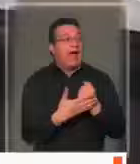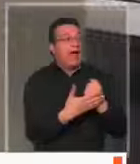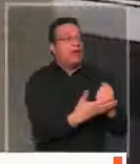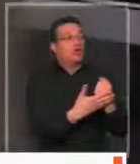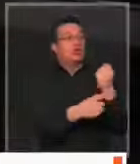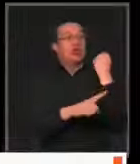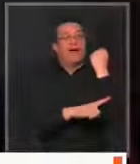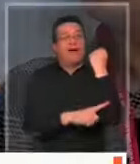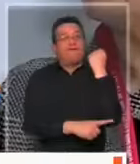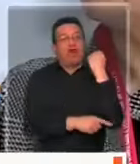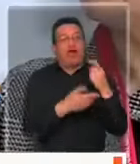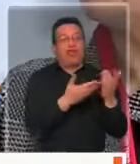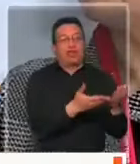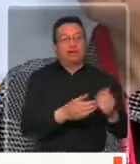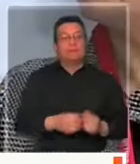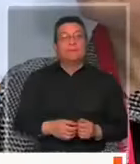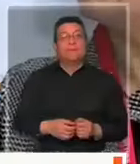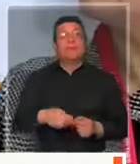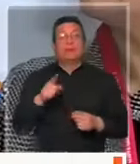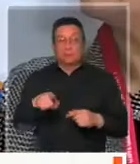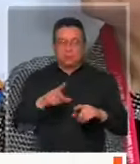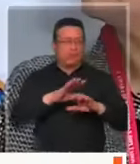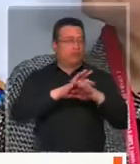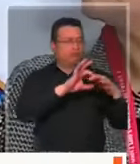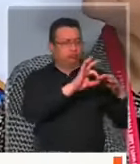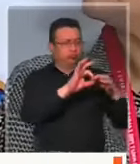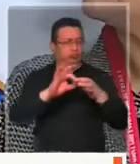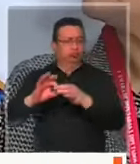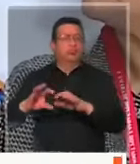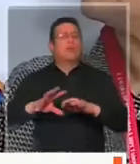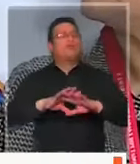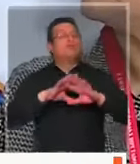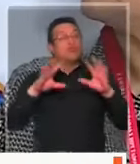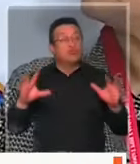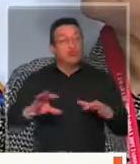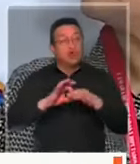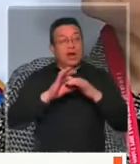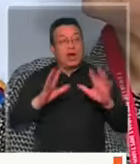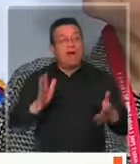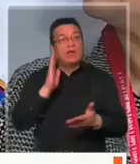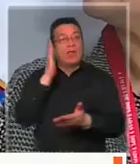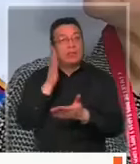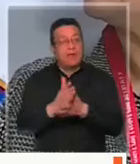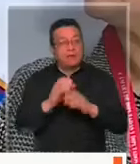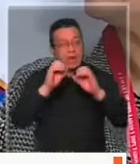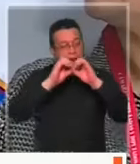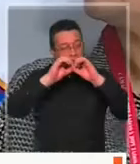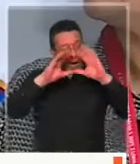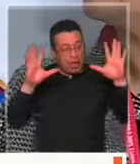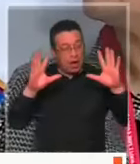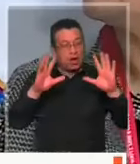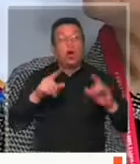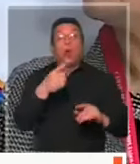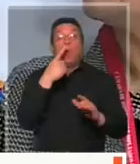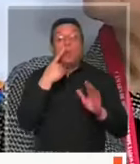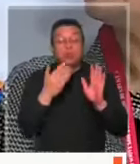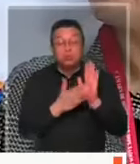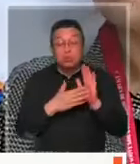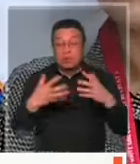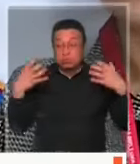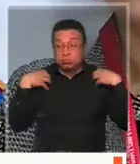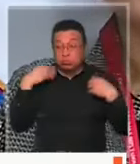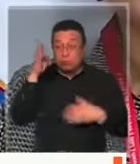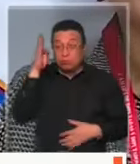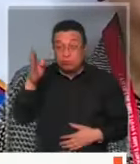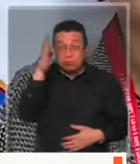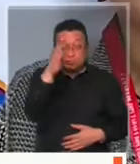de facto. Estamos ante hechos gravísimos que requieren su total esclarecimiento. Y en caso de acreditarse las responsabilidades penales del